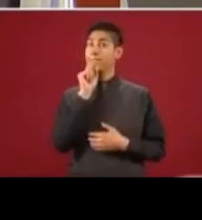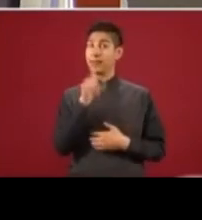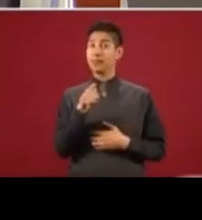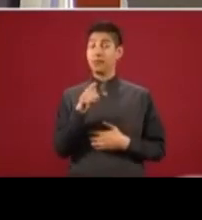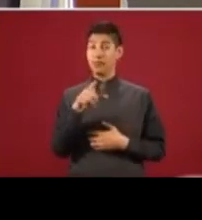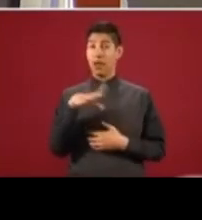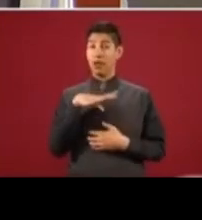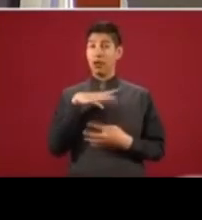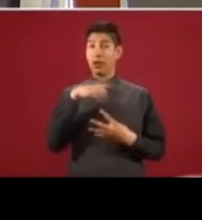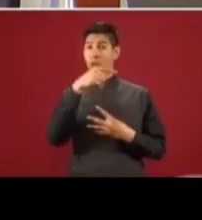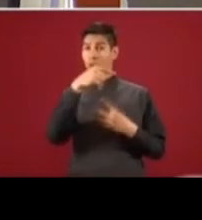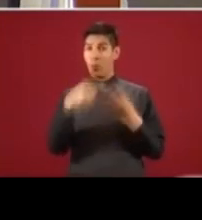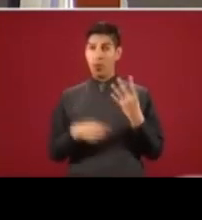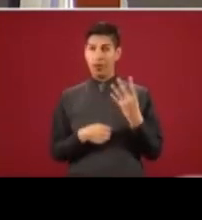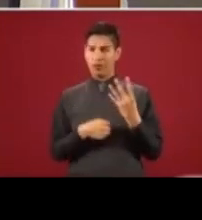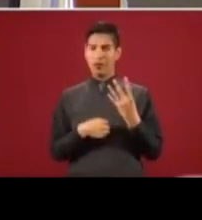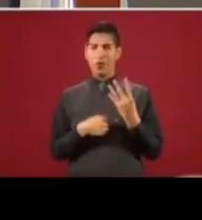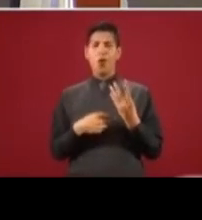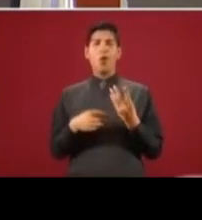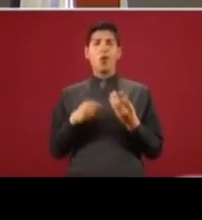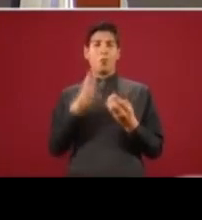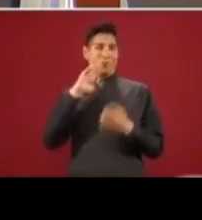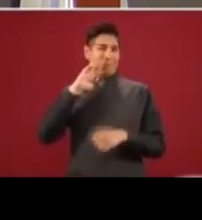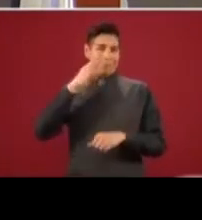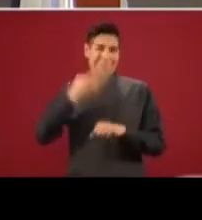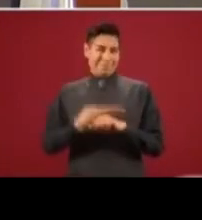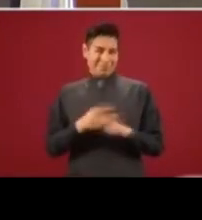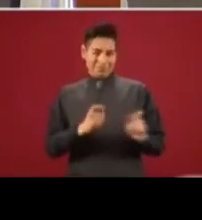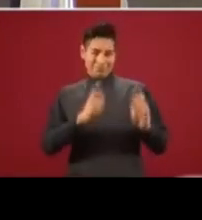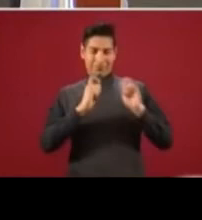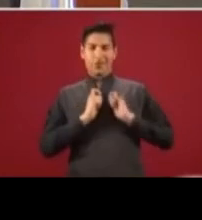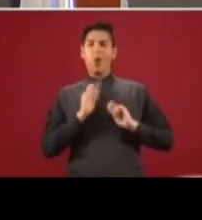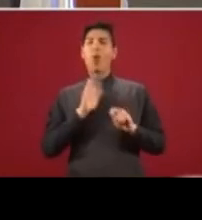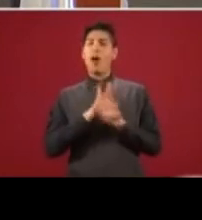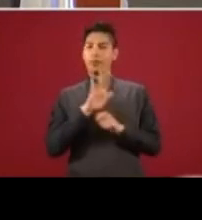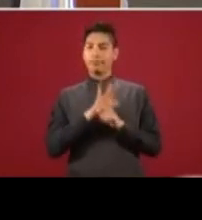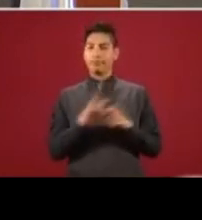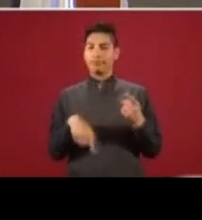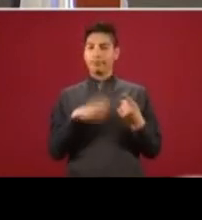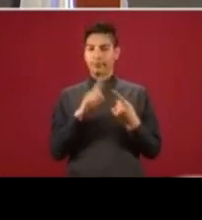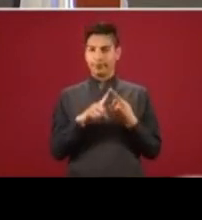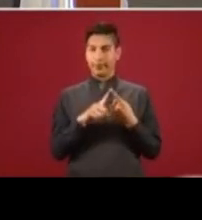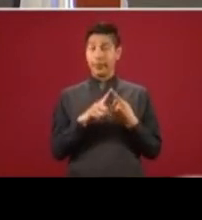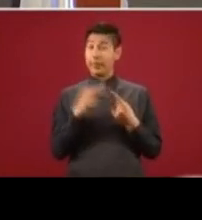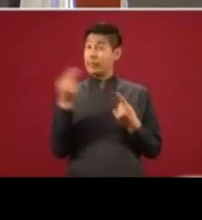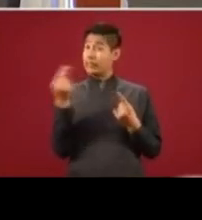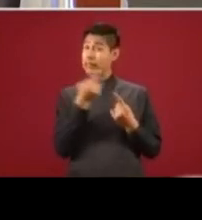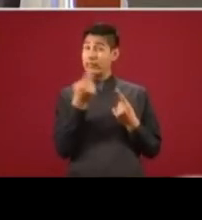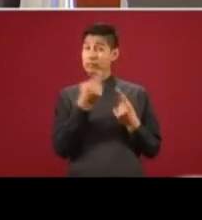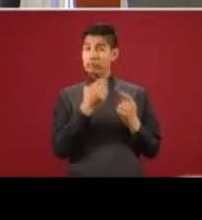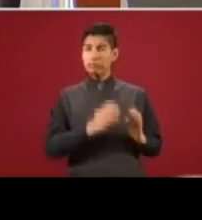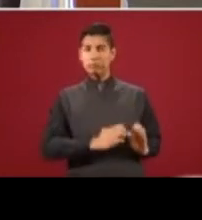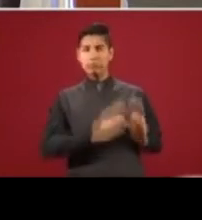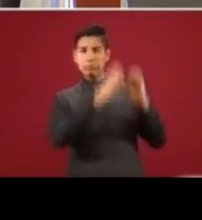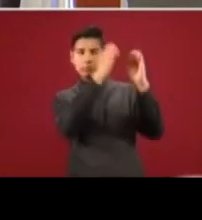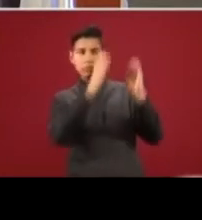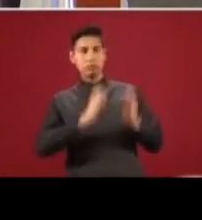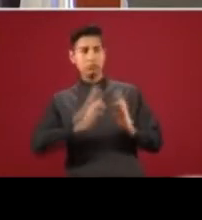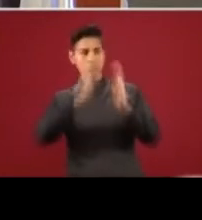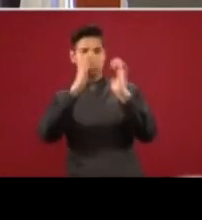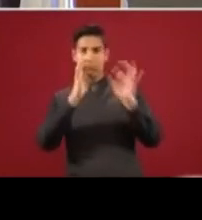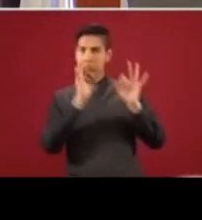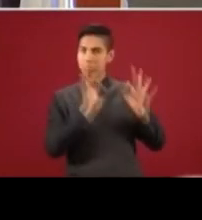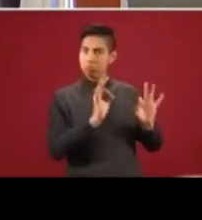que tiene el Instituto de Salud para el Bienestar, la siguiente. La primera es asegurarnos que existen las instalaciones físicas en buen